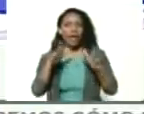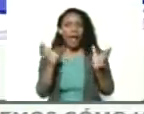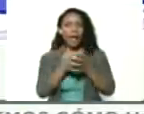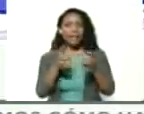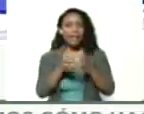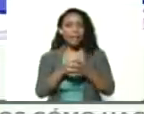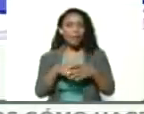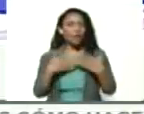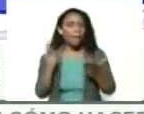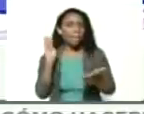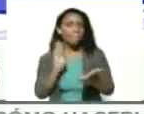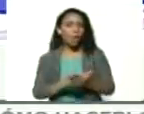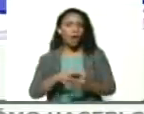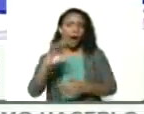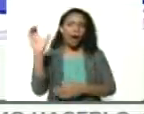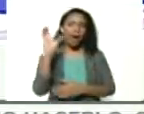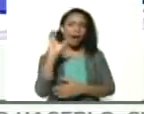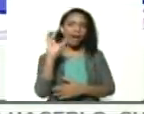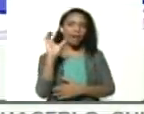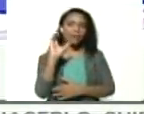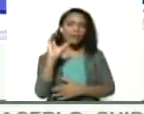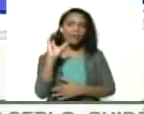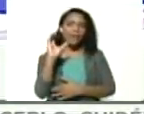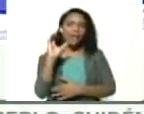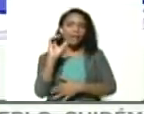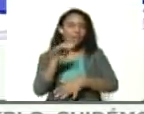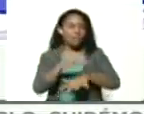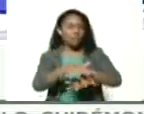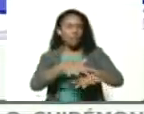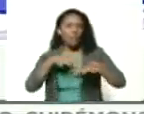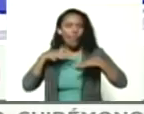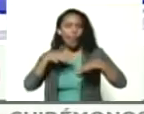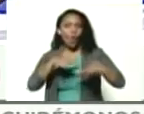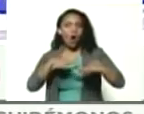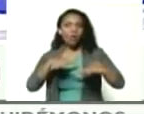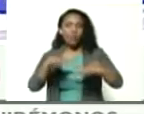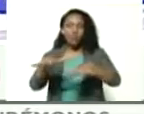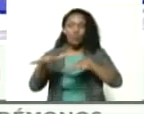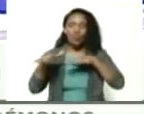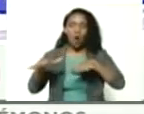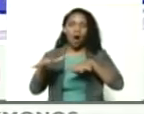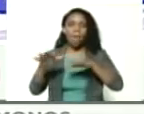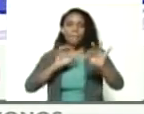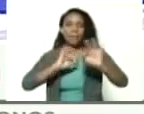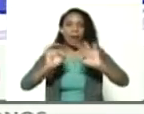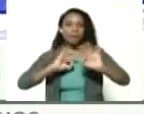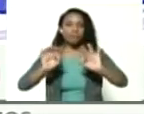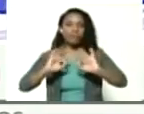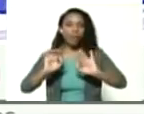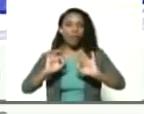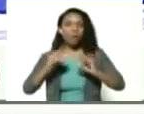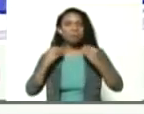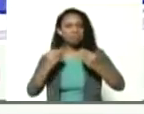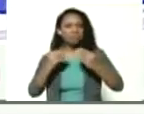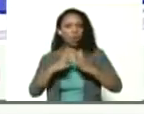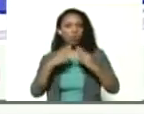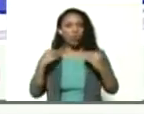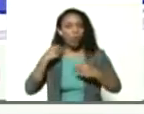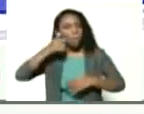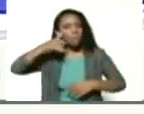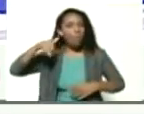que ponga Caracas en el mayor nivel de belleza y de preparación para que todo el